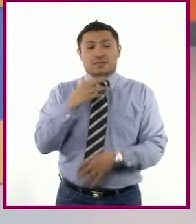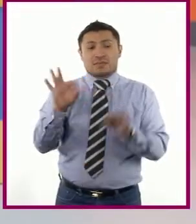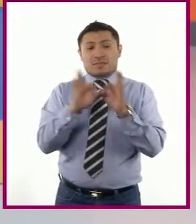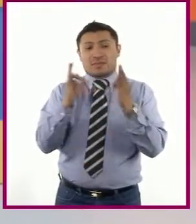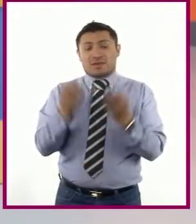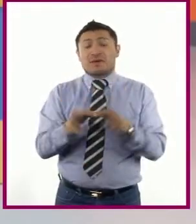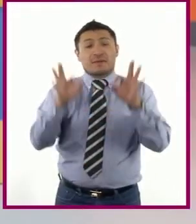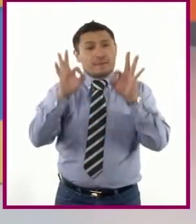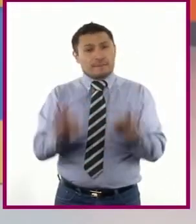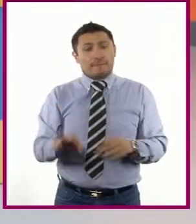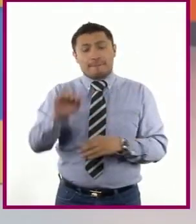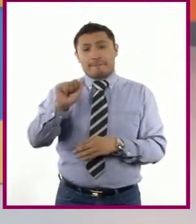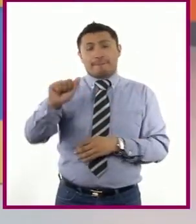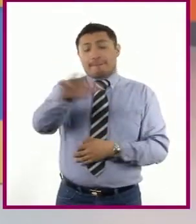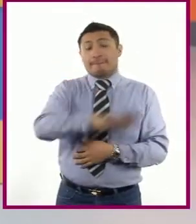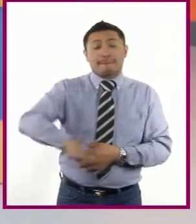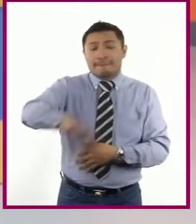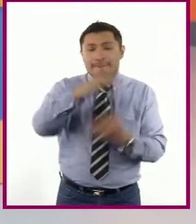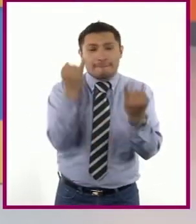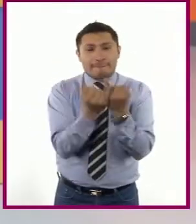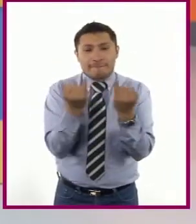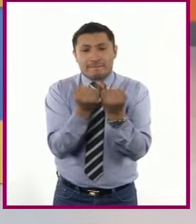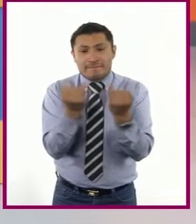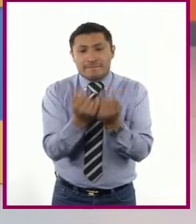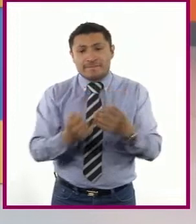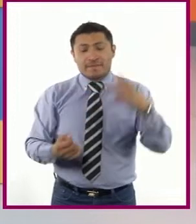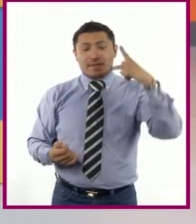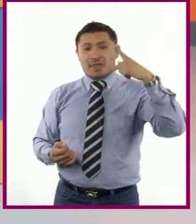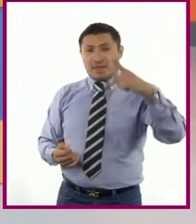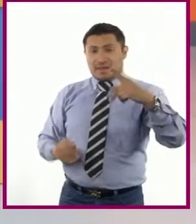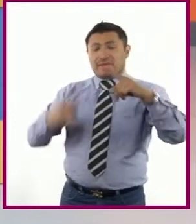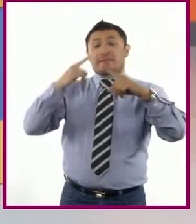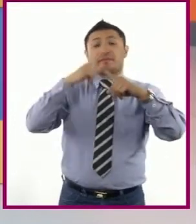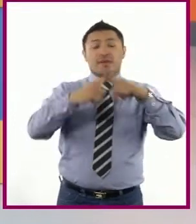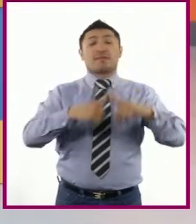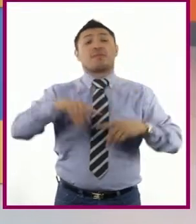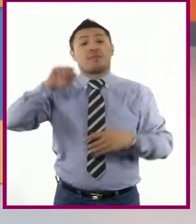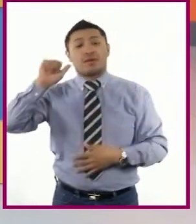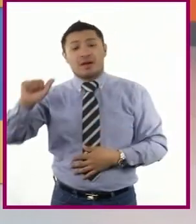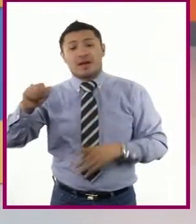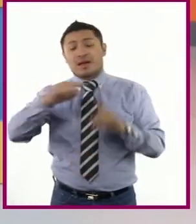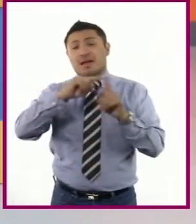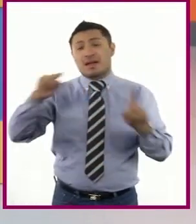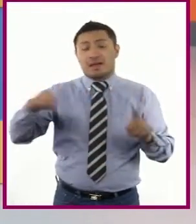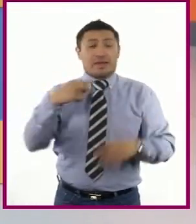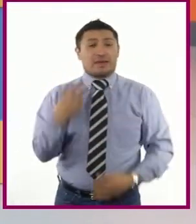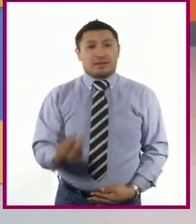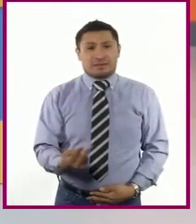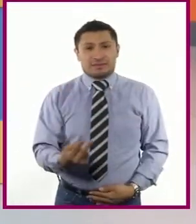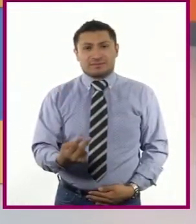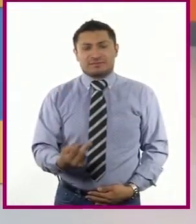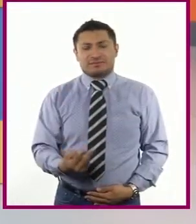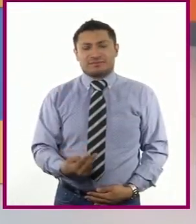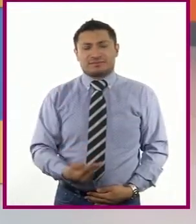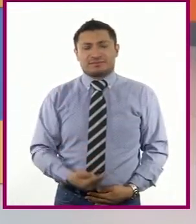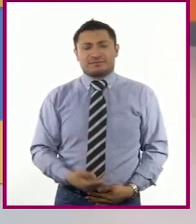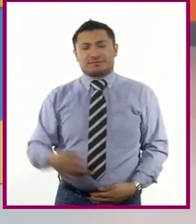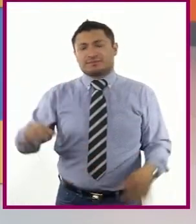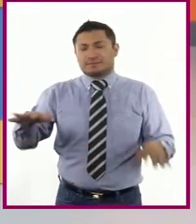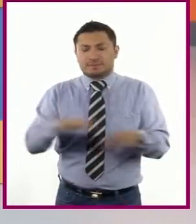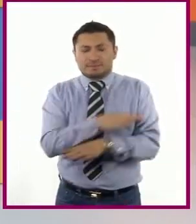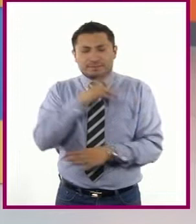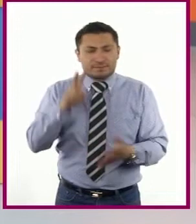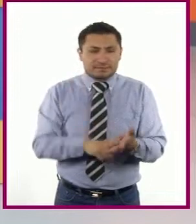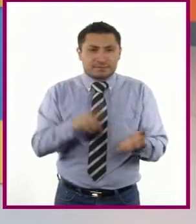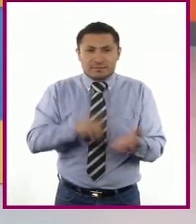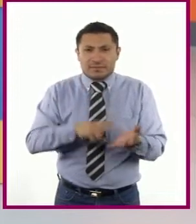correspondiente. Área es igual al producto del perímetro por la apotema dividido entre 2. Al sustituir los valores